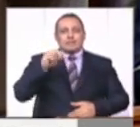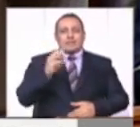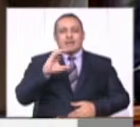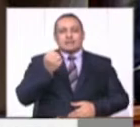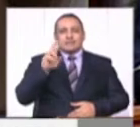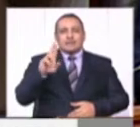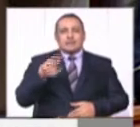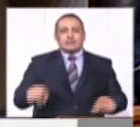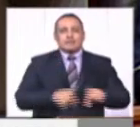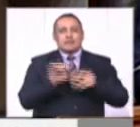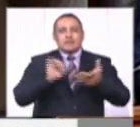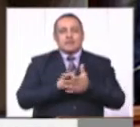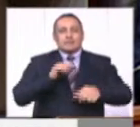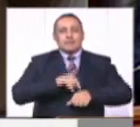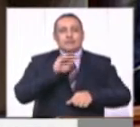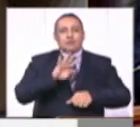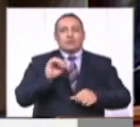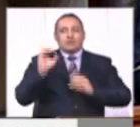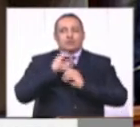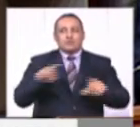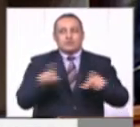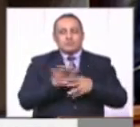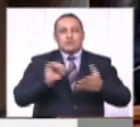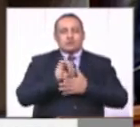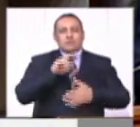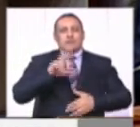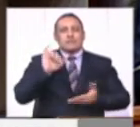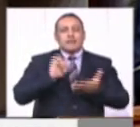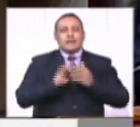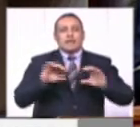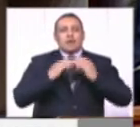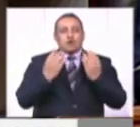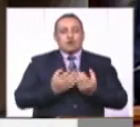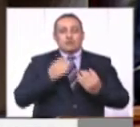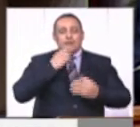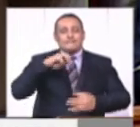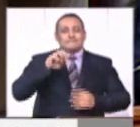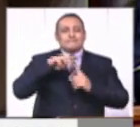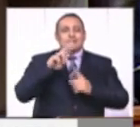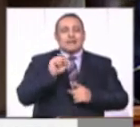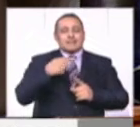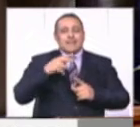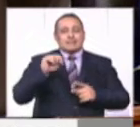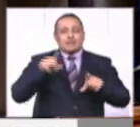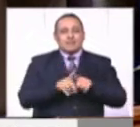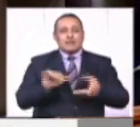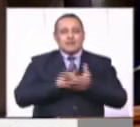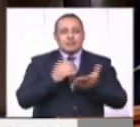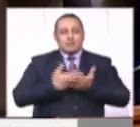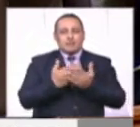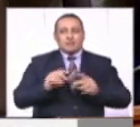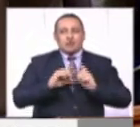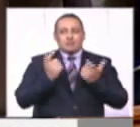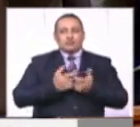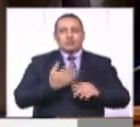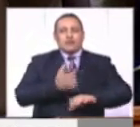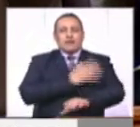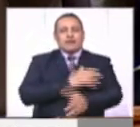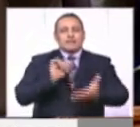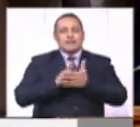crr de fecha 24 de octubre de 2023 la congresista Marta Lupe moyano Delgado remite a la subcomisión de acusaciones